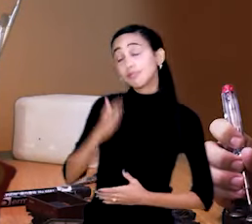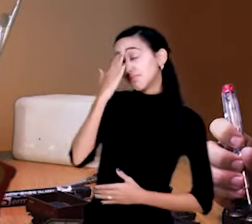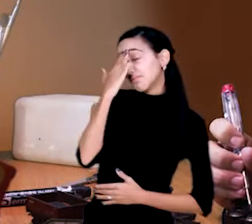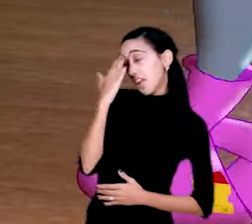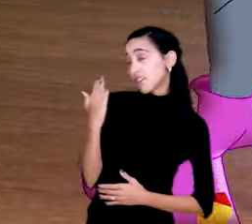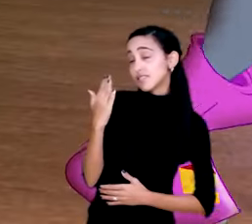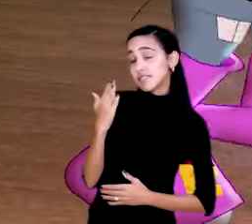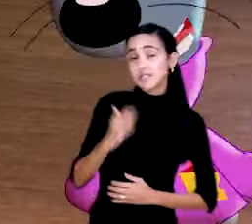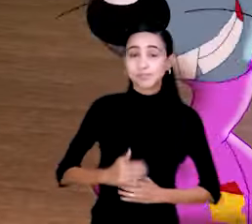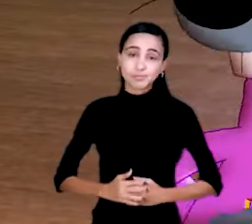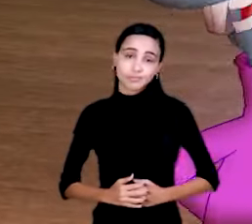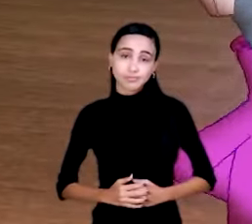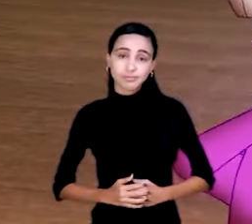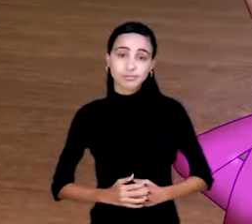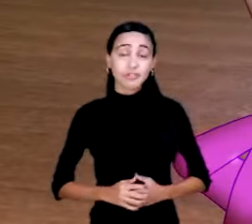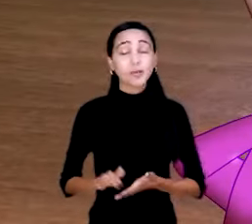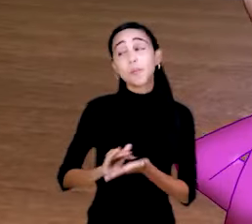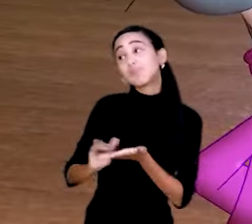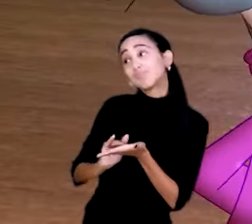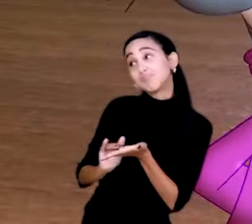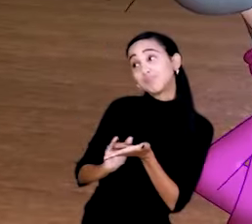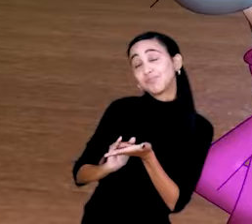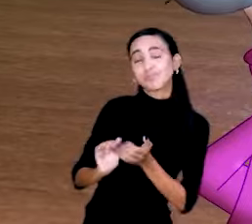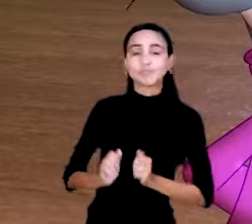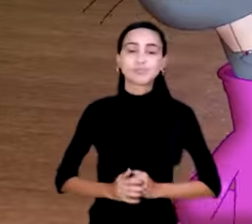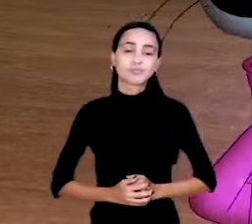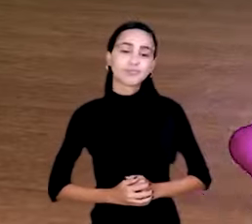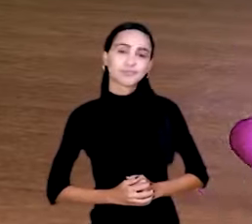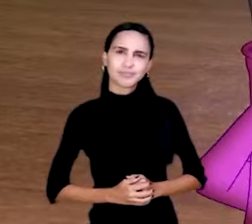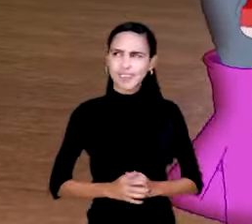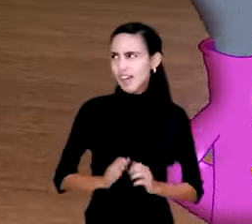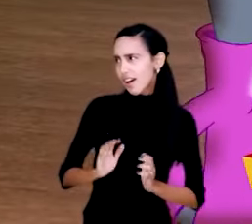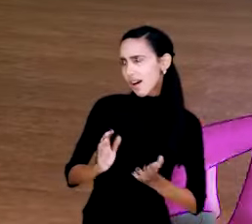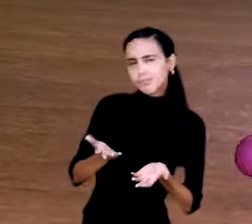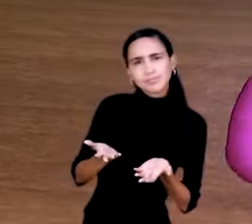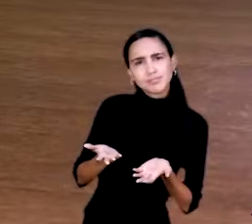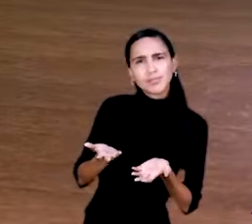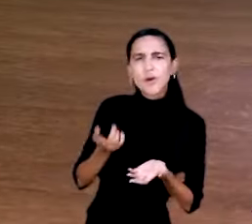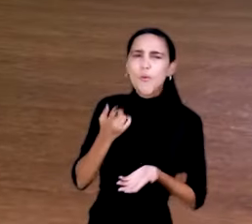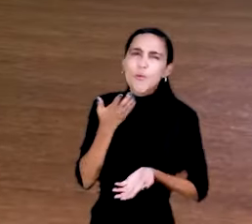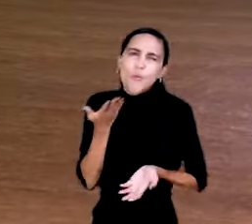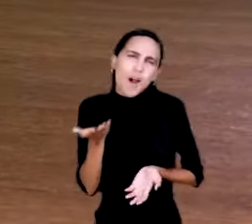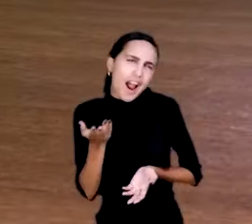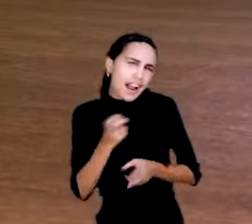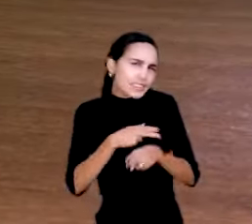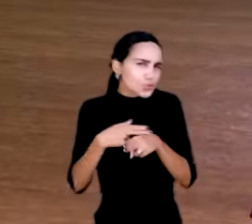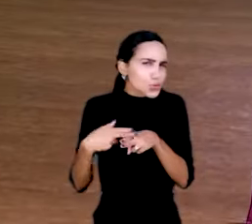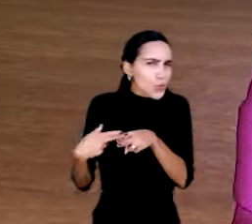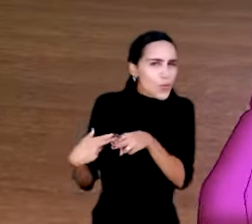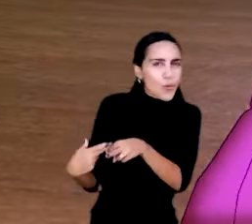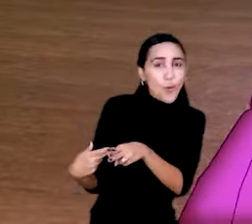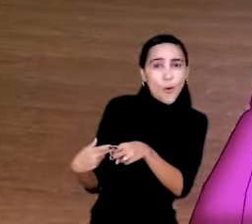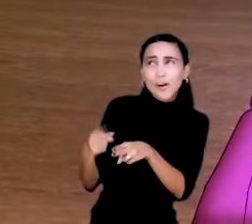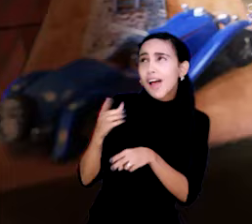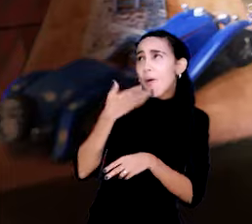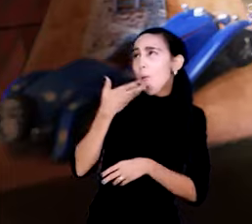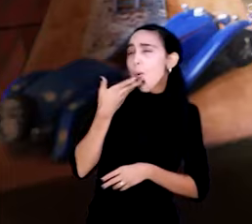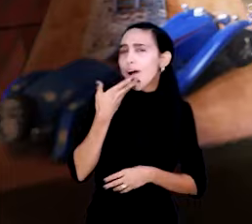Gracias. De nada. Pipo, ¿cuál era la historia que me ibas a